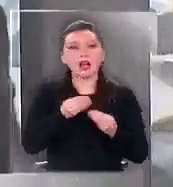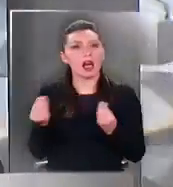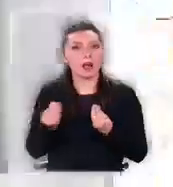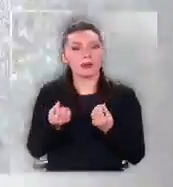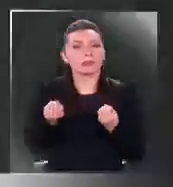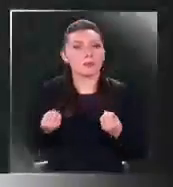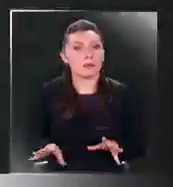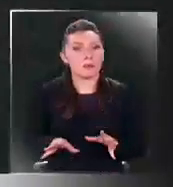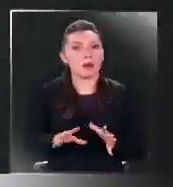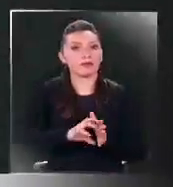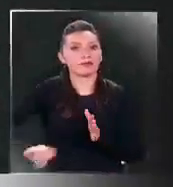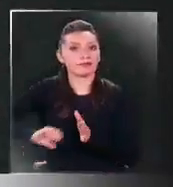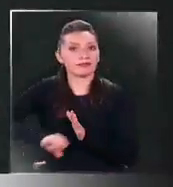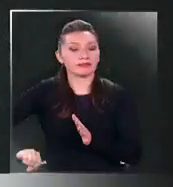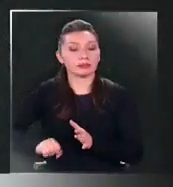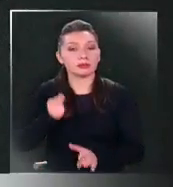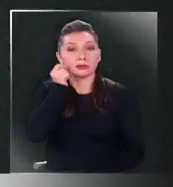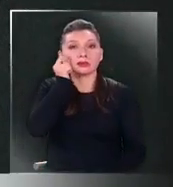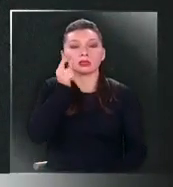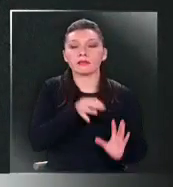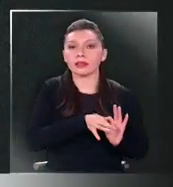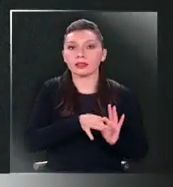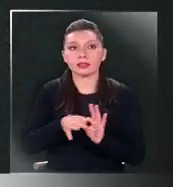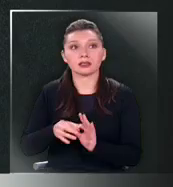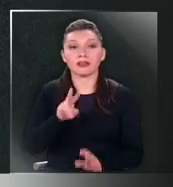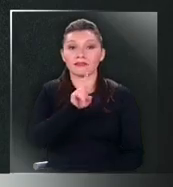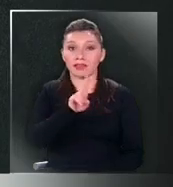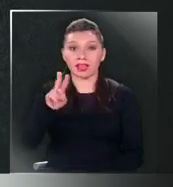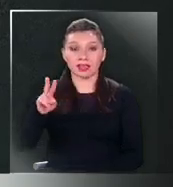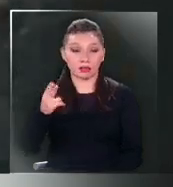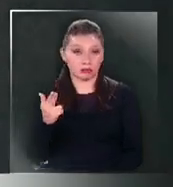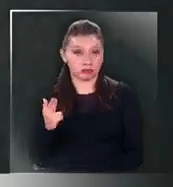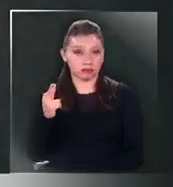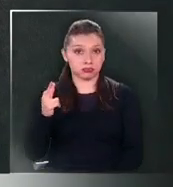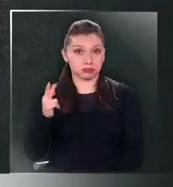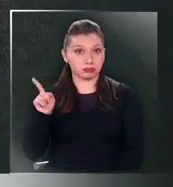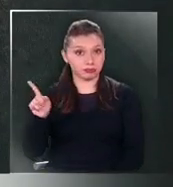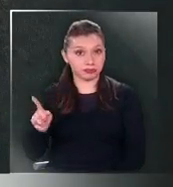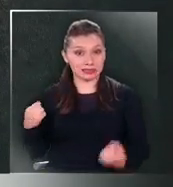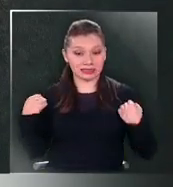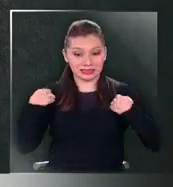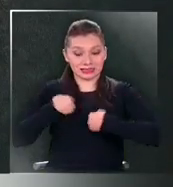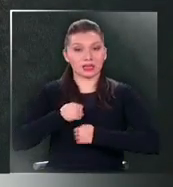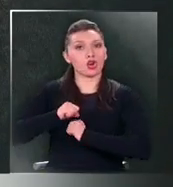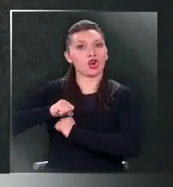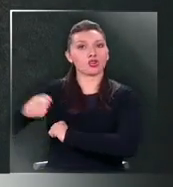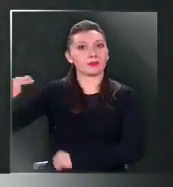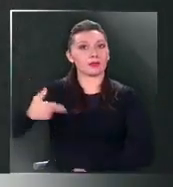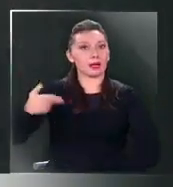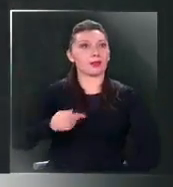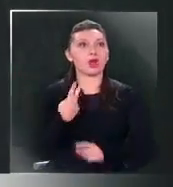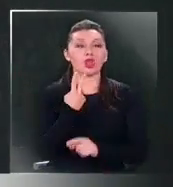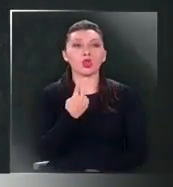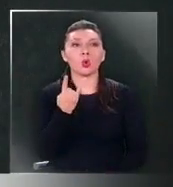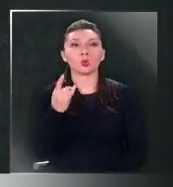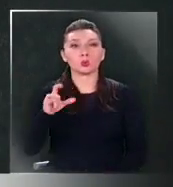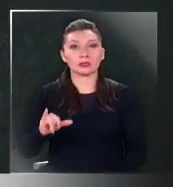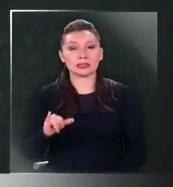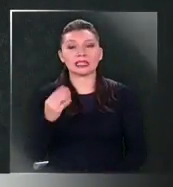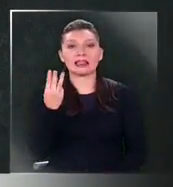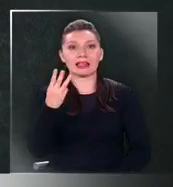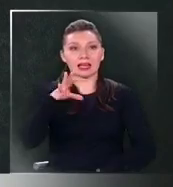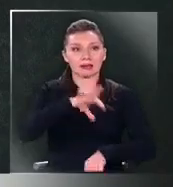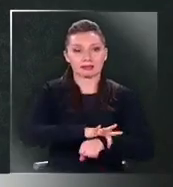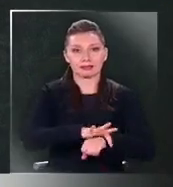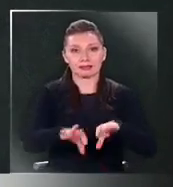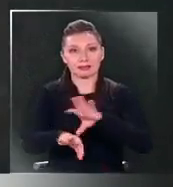sustraído, aunque ya trascendió de qué se trata: 22 revólver, un chaleco antibalas, dos UCI y tres esposas. No